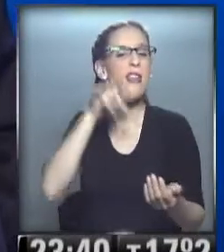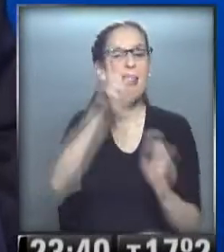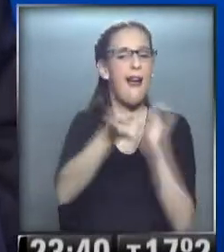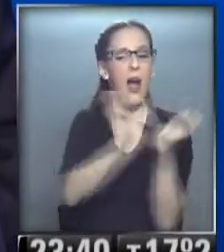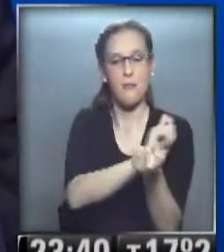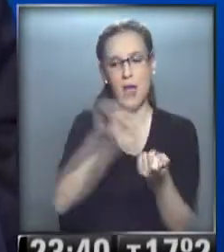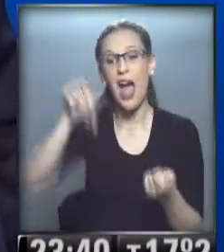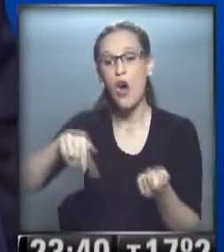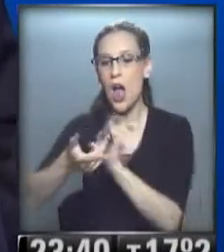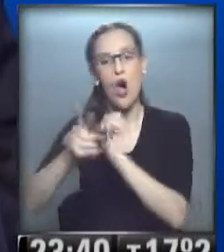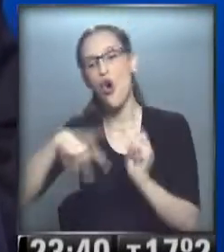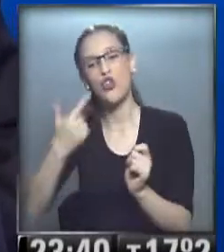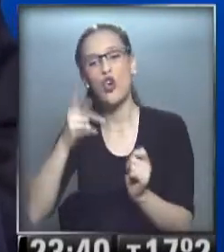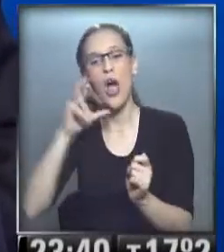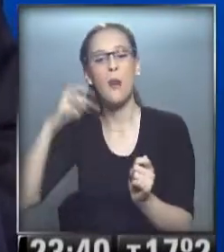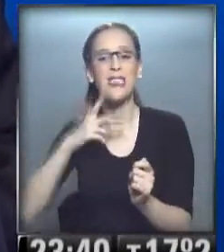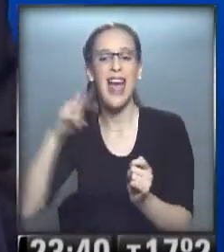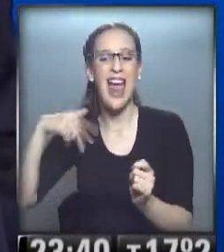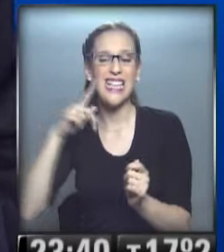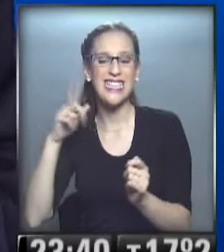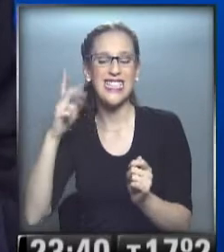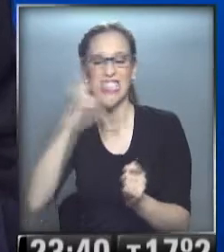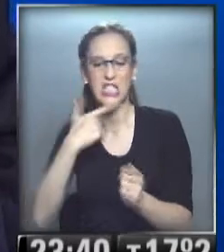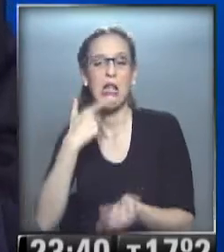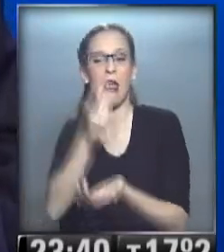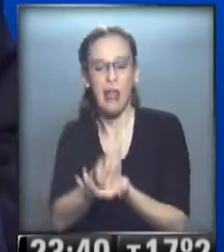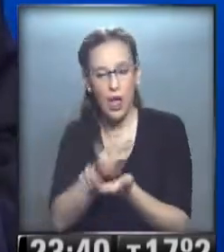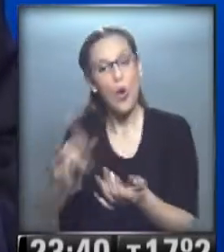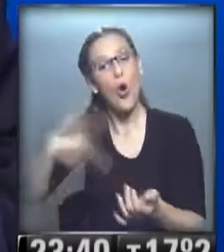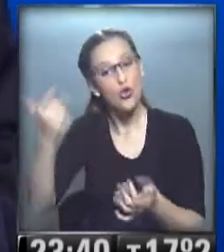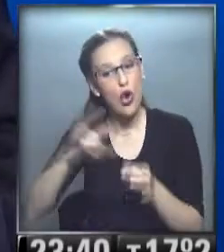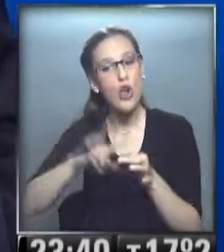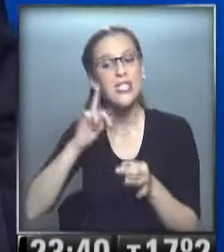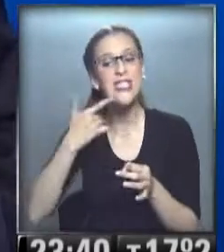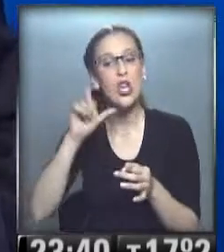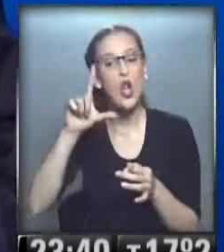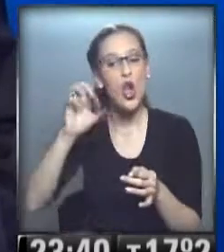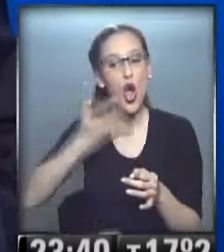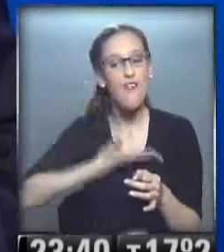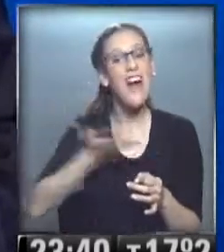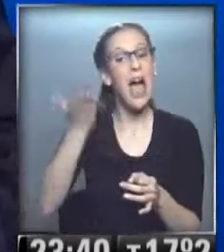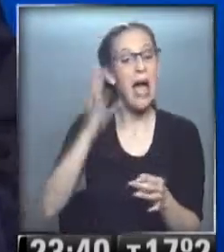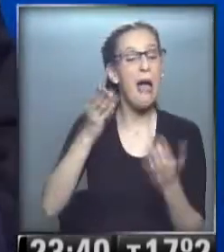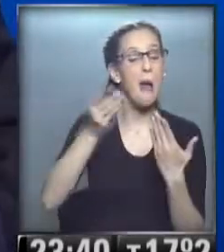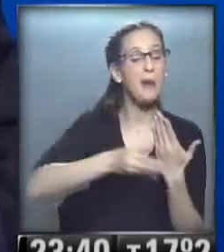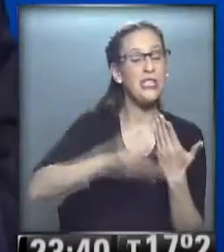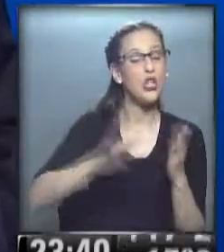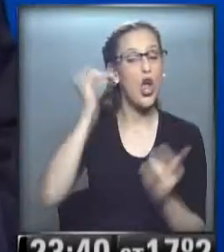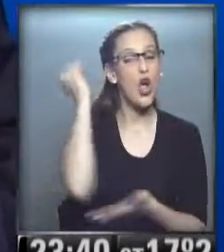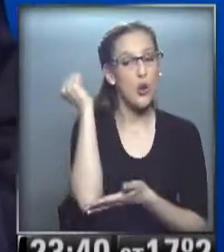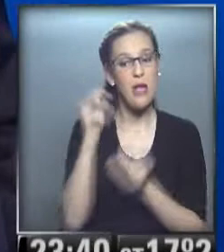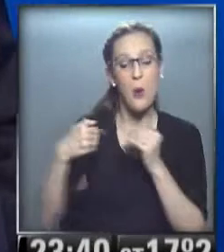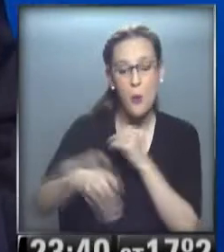Chaco, Capitanich. Y por otra parte, Axel Kicillof, que hasta ahora era viceministro de Economía, va a ser a partir de